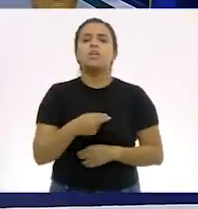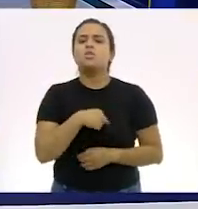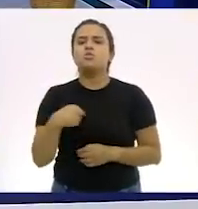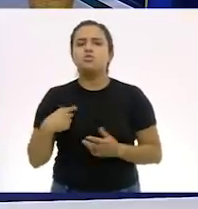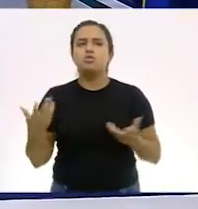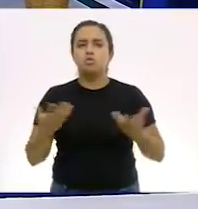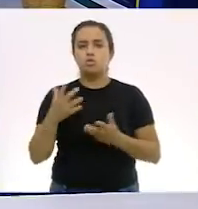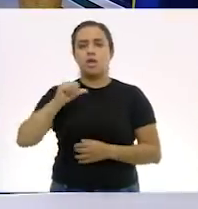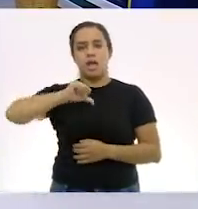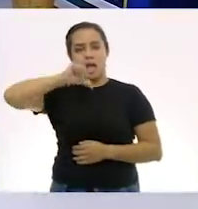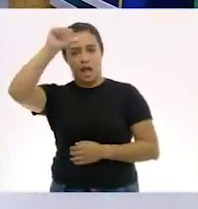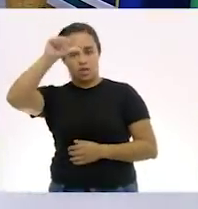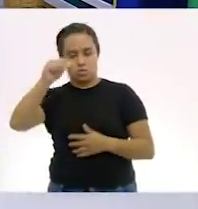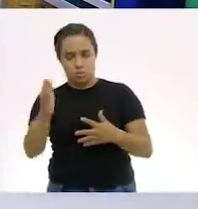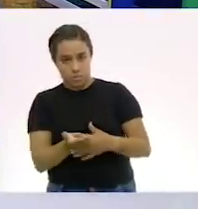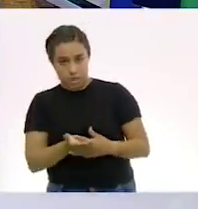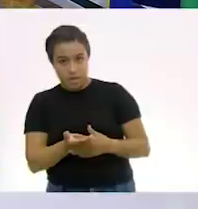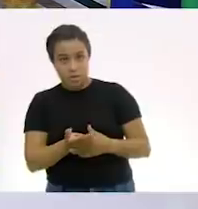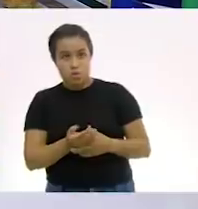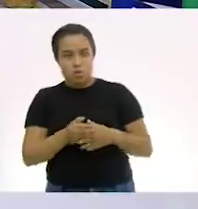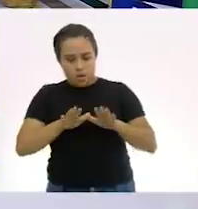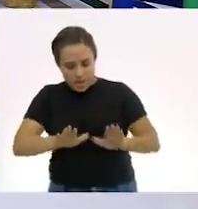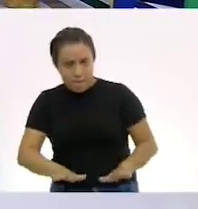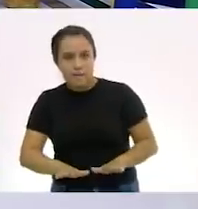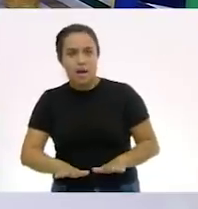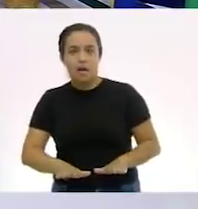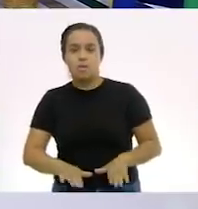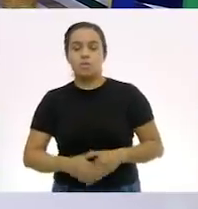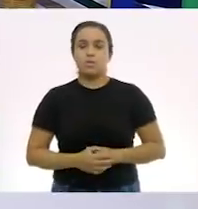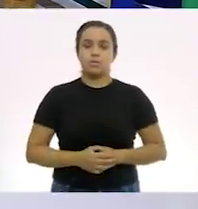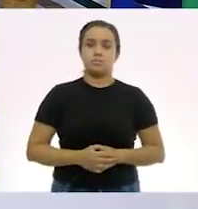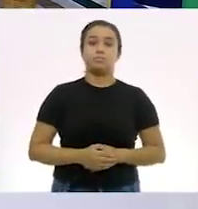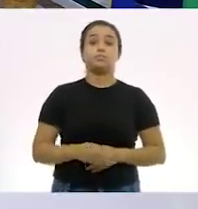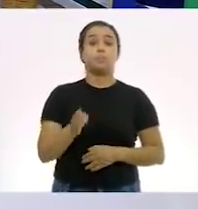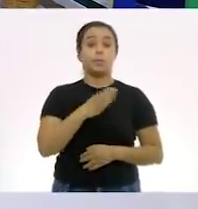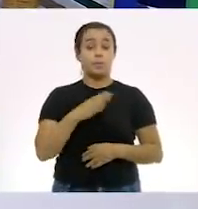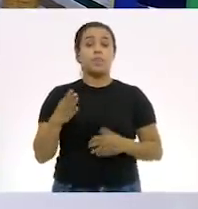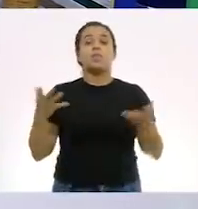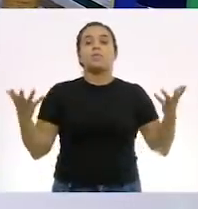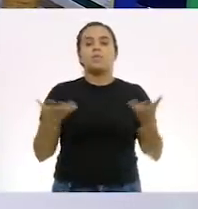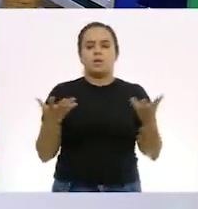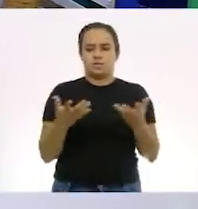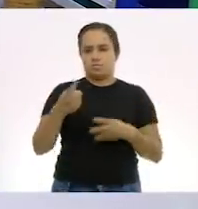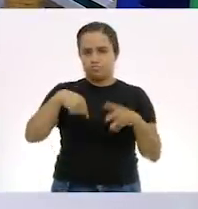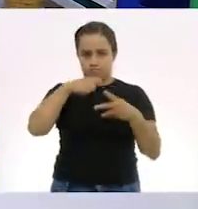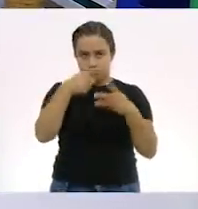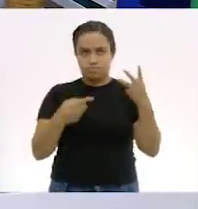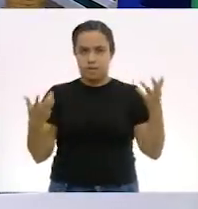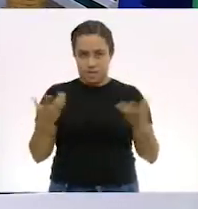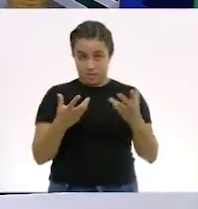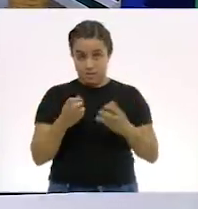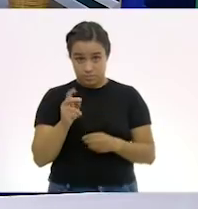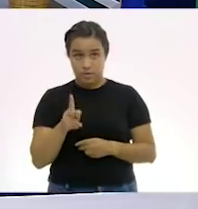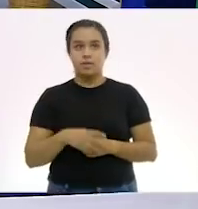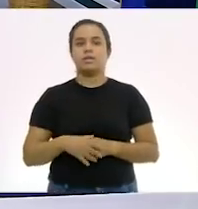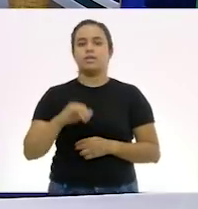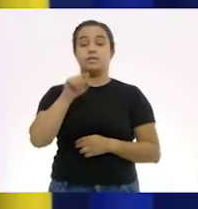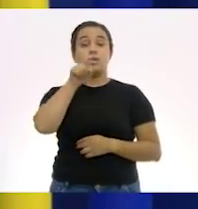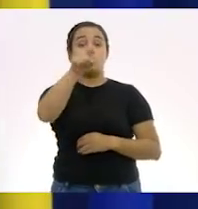quinesfera. La quinesfera. Nuestro espacio personal. Tenemos nuestro espacio total. Sí.